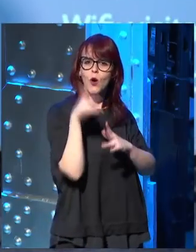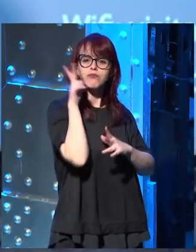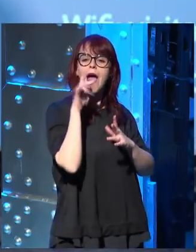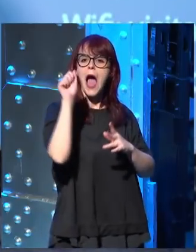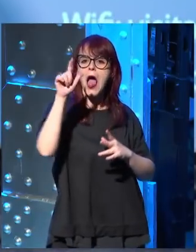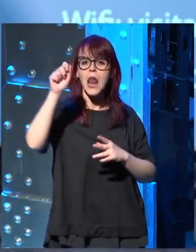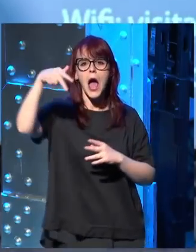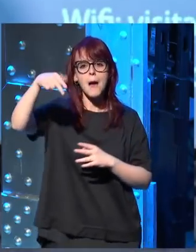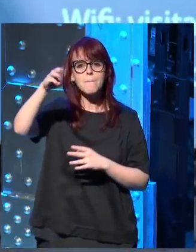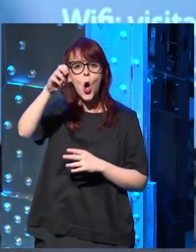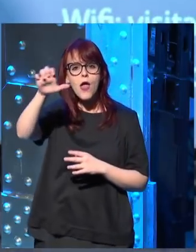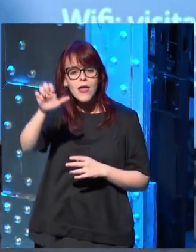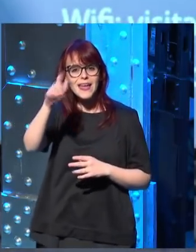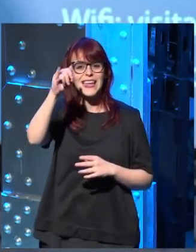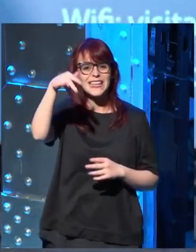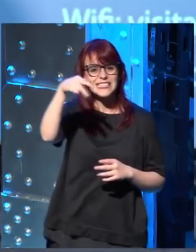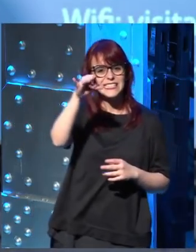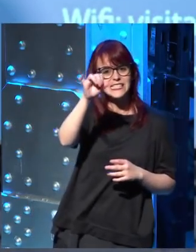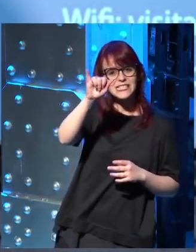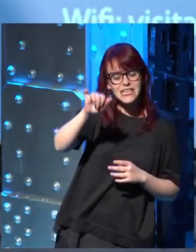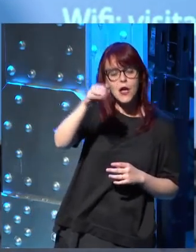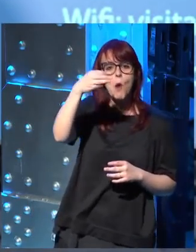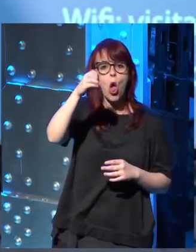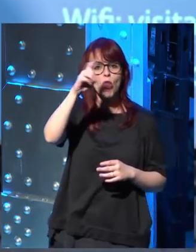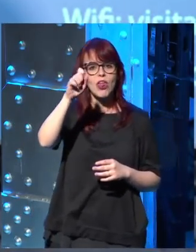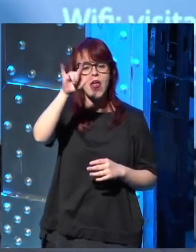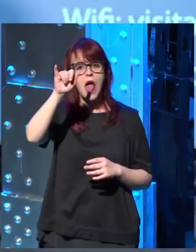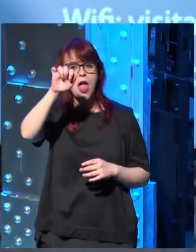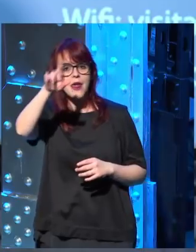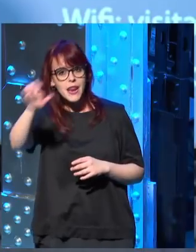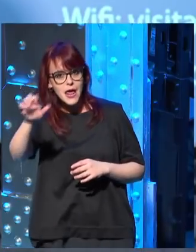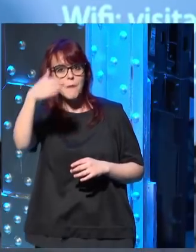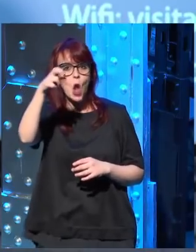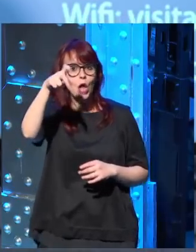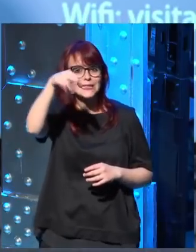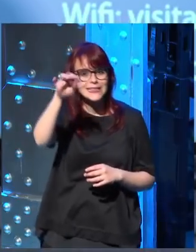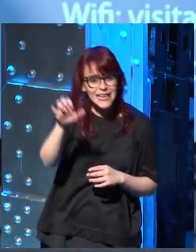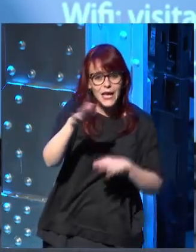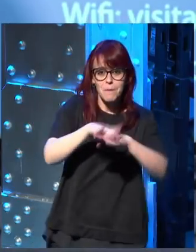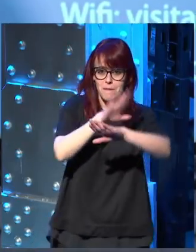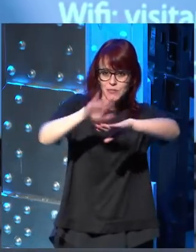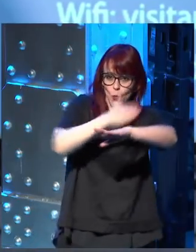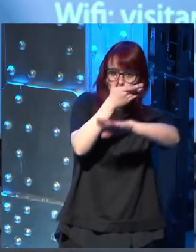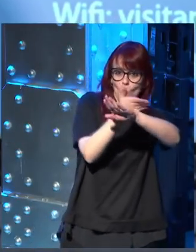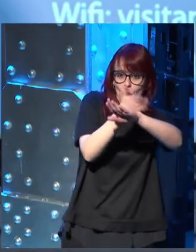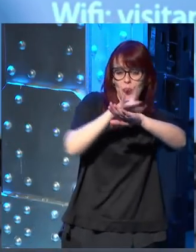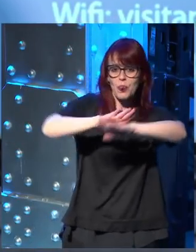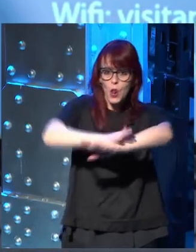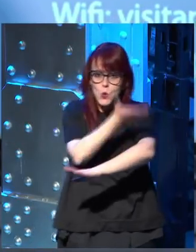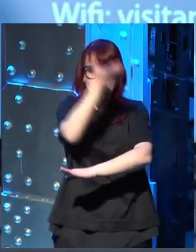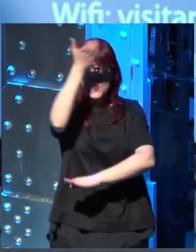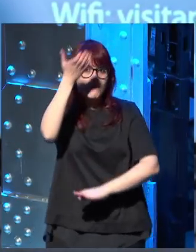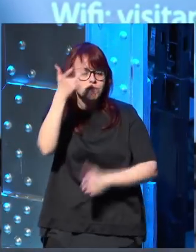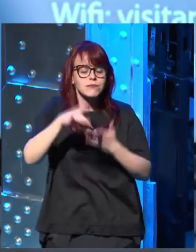Allan Poe y Thomas de Quincey, y las de Charles Baudelaire, las de Charlotte Bronte, los botines mínimos y las zapatillas de casa de Emily